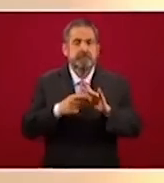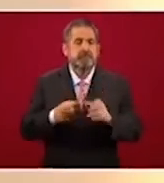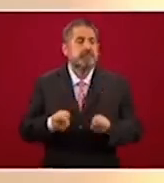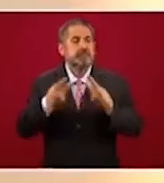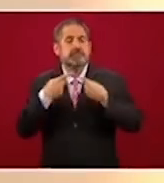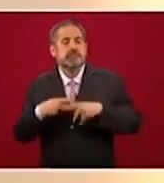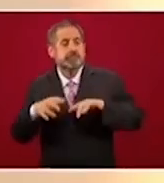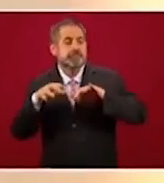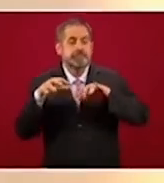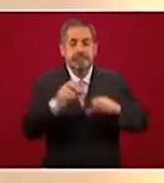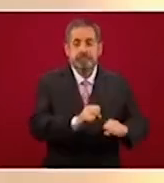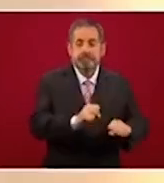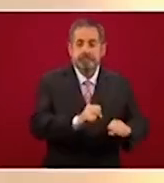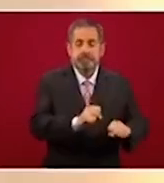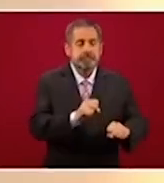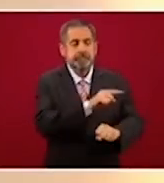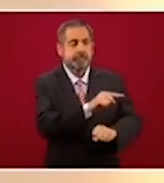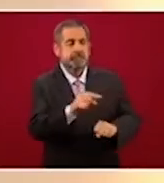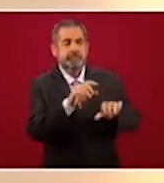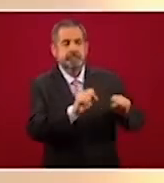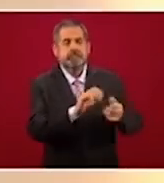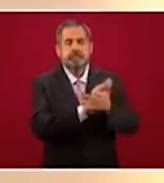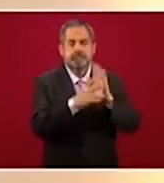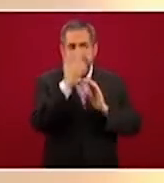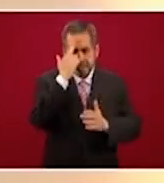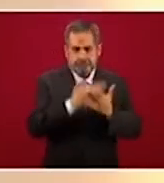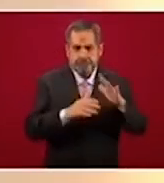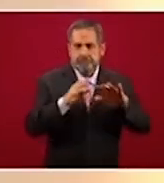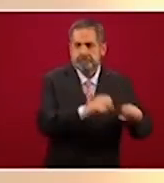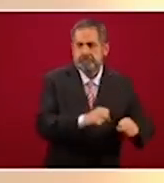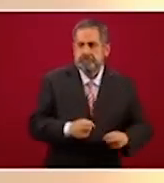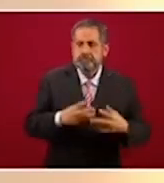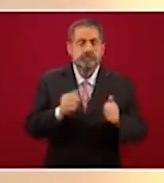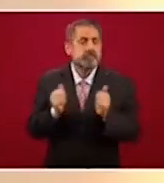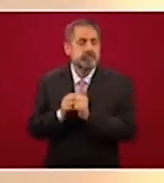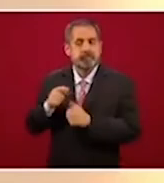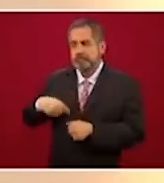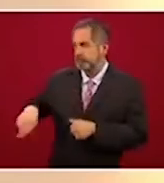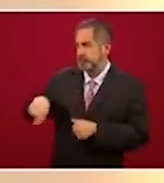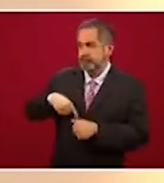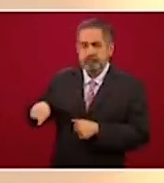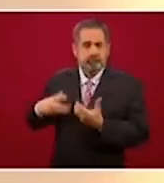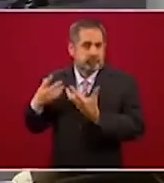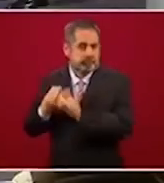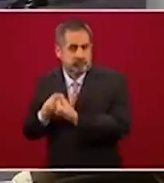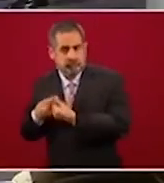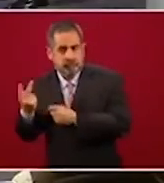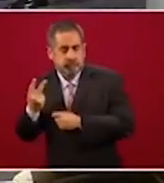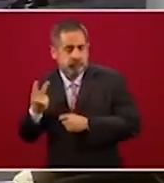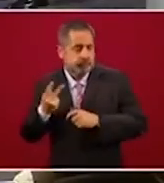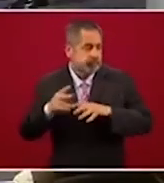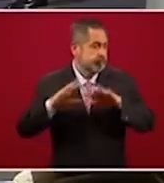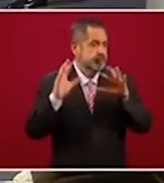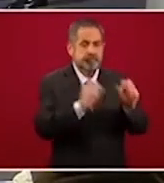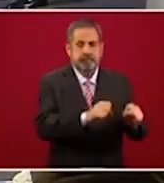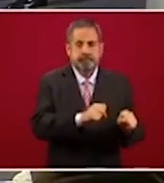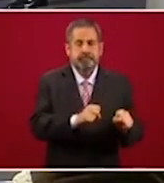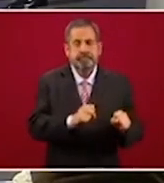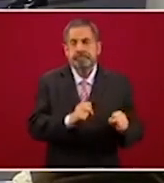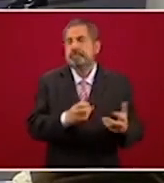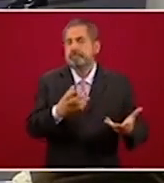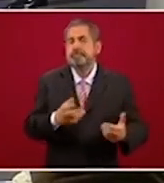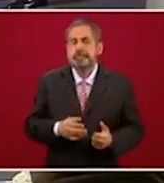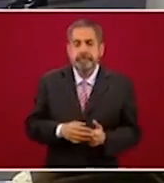de la guardia nacional ya con en coordinación con otras autoridades ha logrado una de